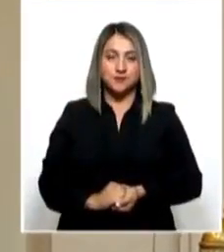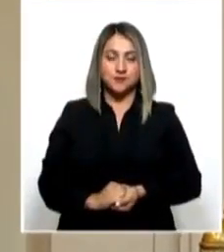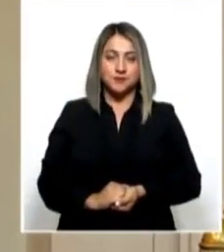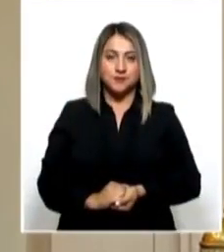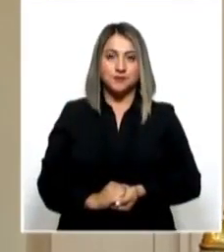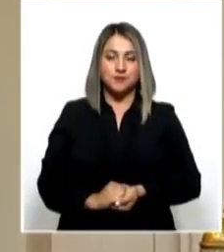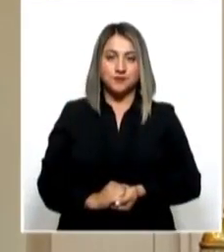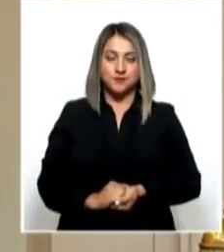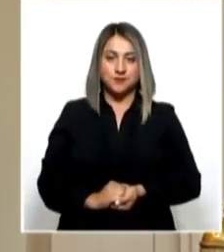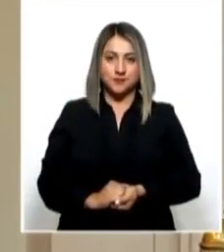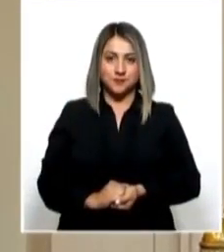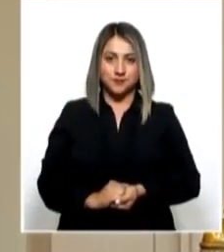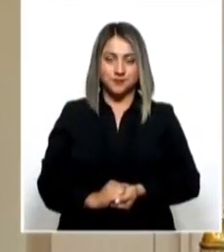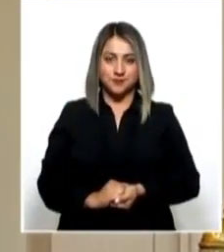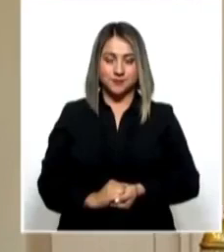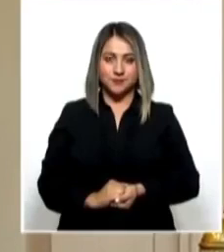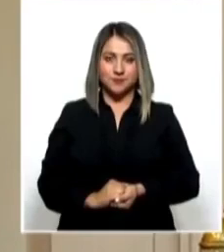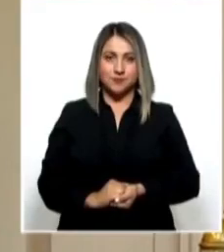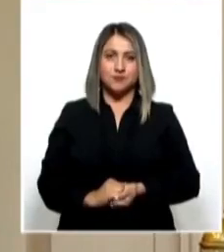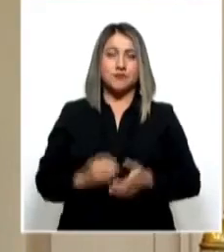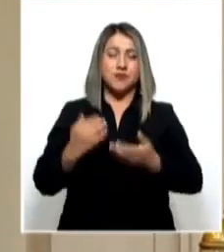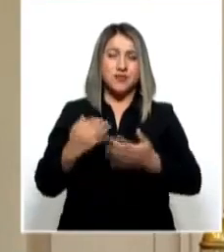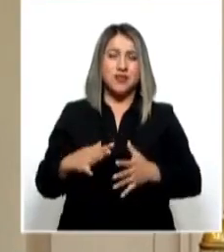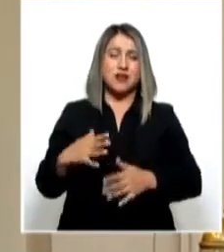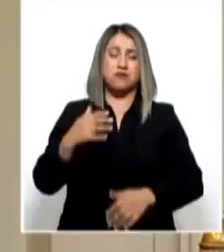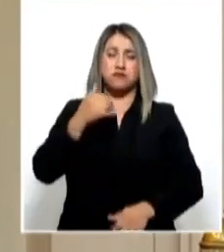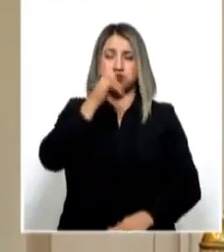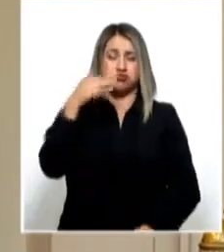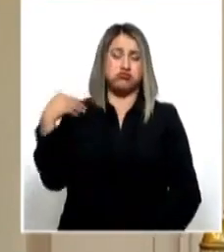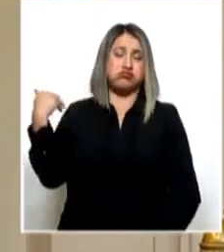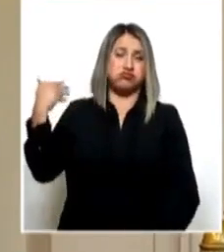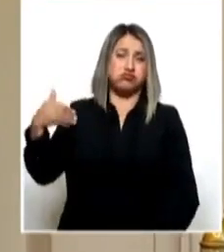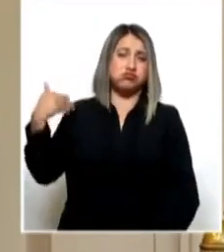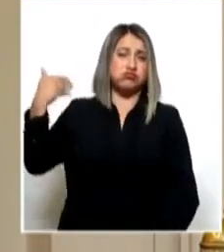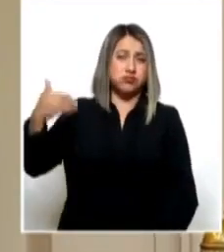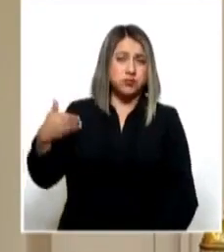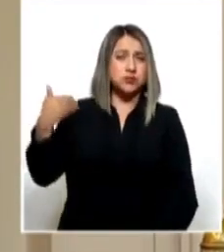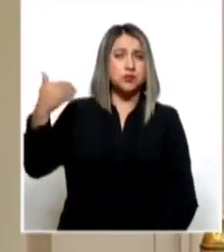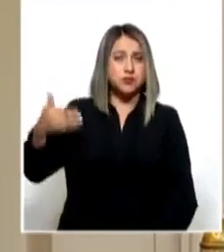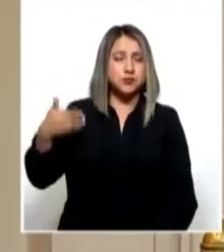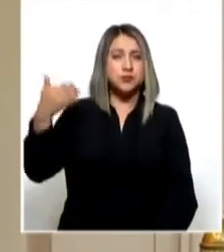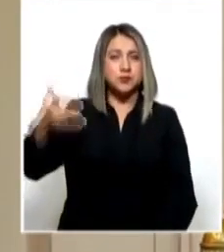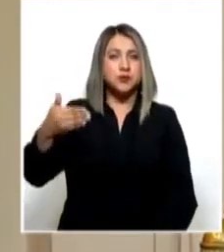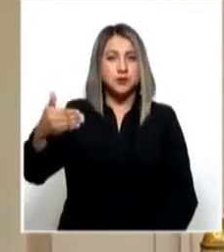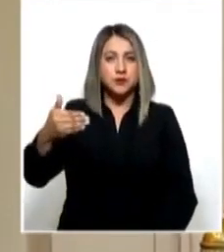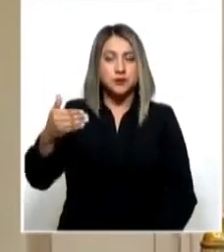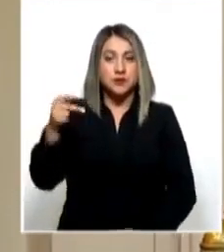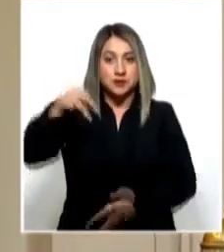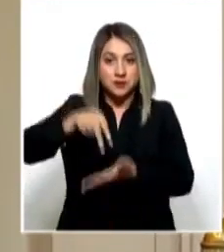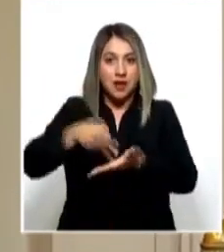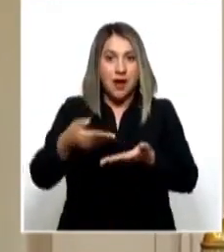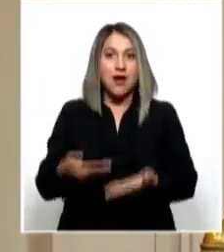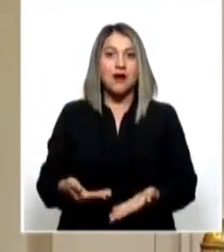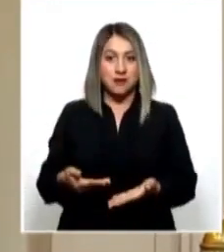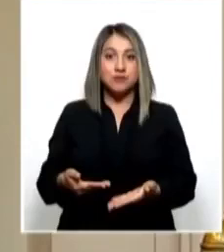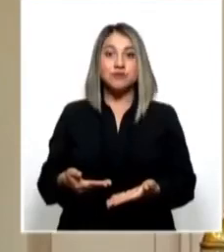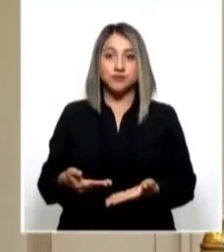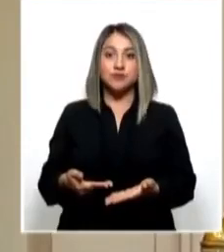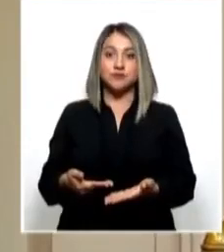Ha pasado muchísima historia para poder llegar hasta este momento.